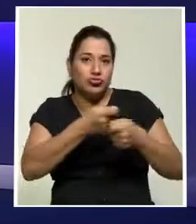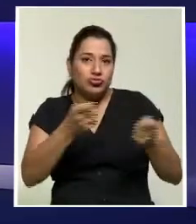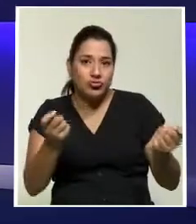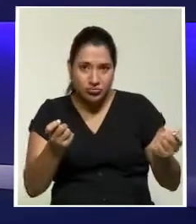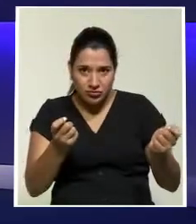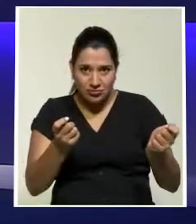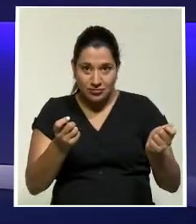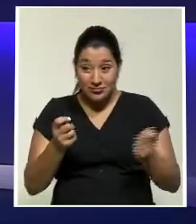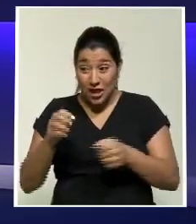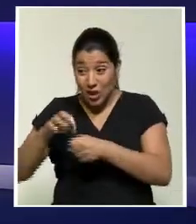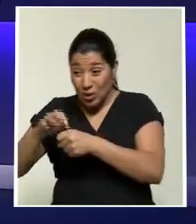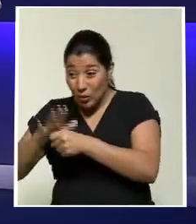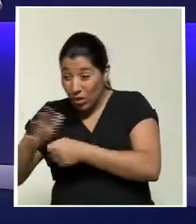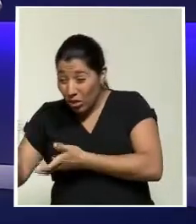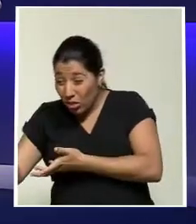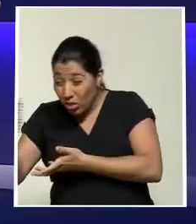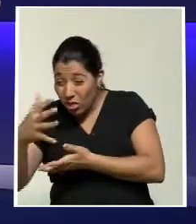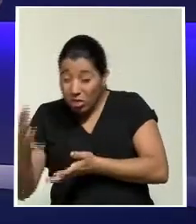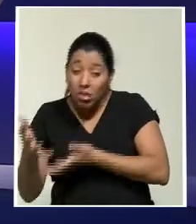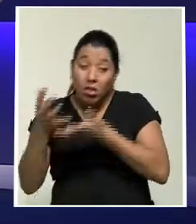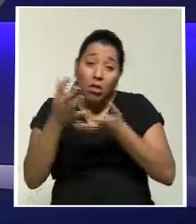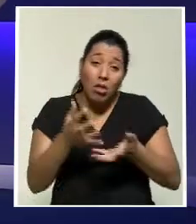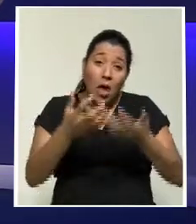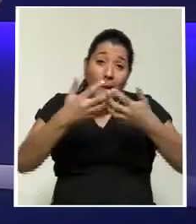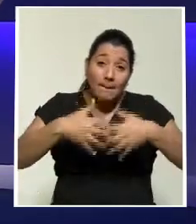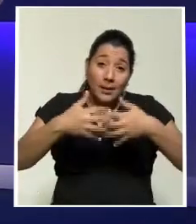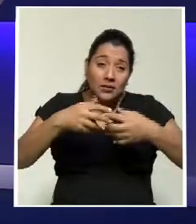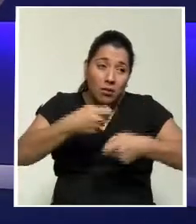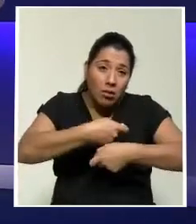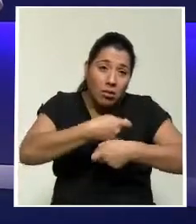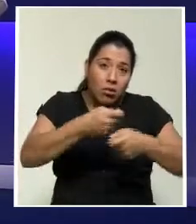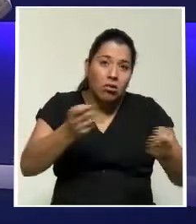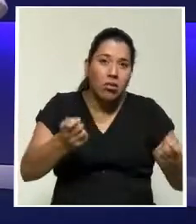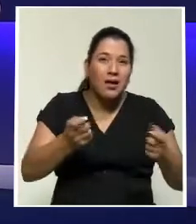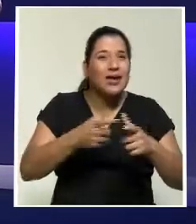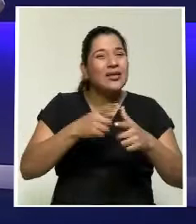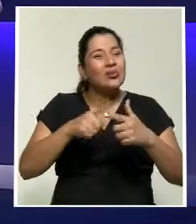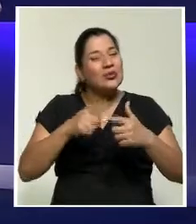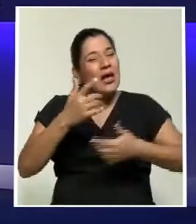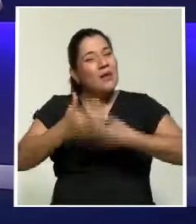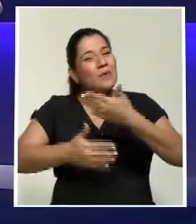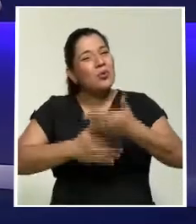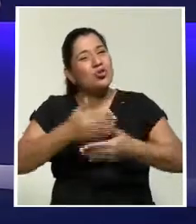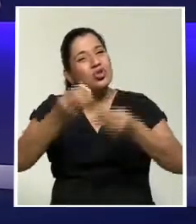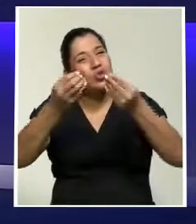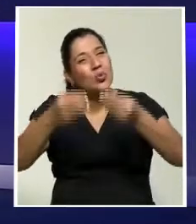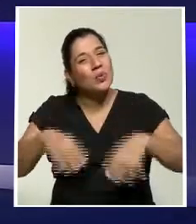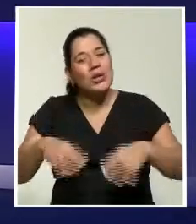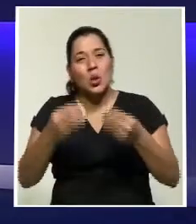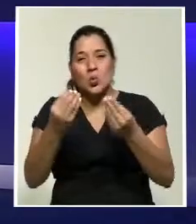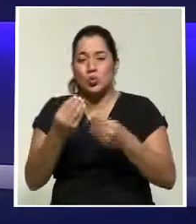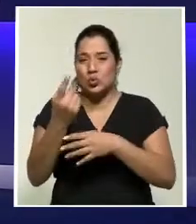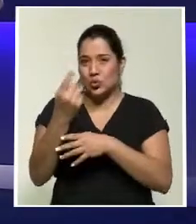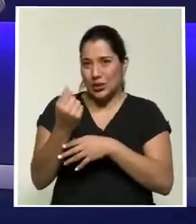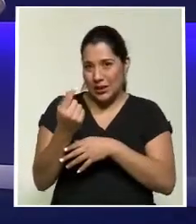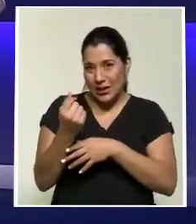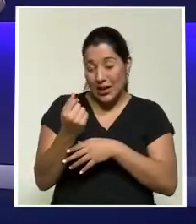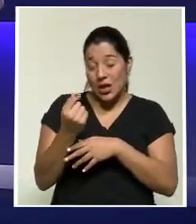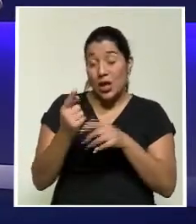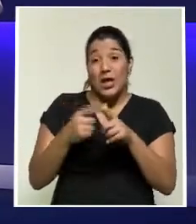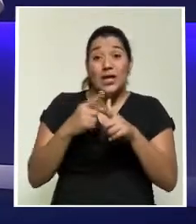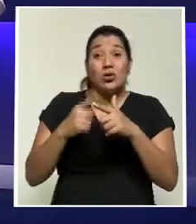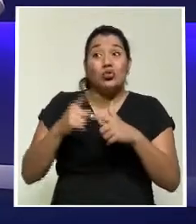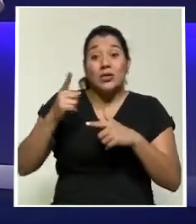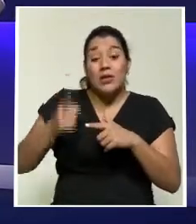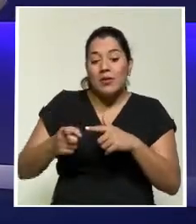hay desperdicios enormes de alimentos, pero lo que se busca es también jugar con las leyes del mercado